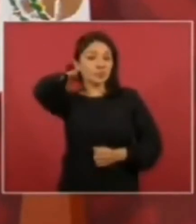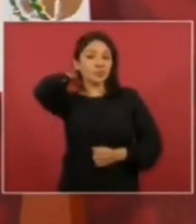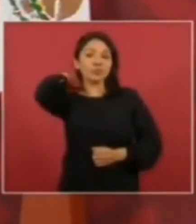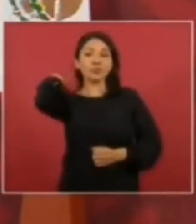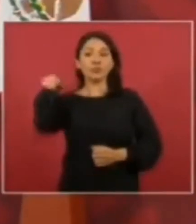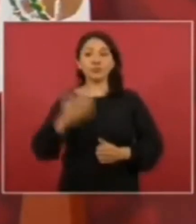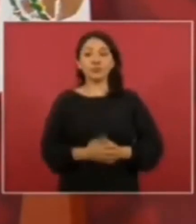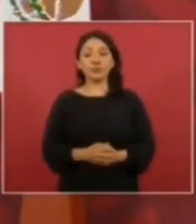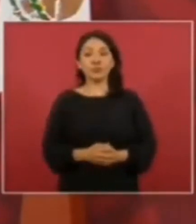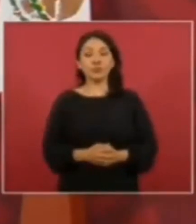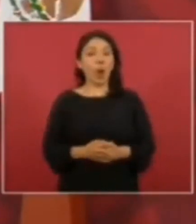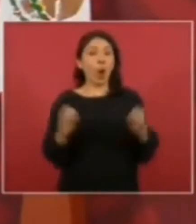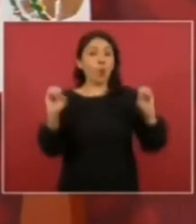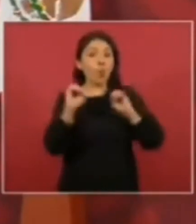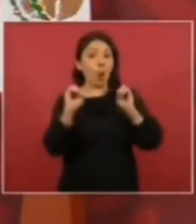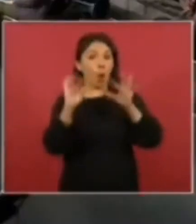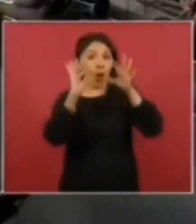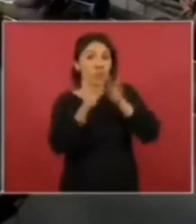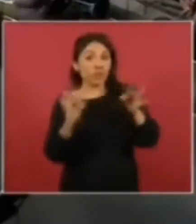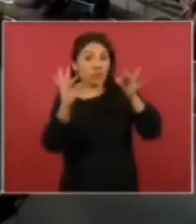¿no aclararon?